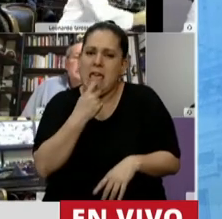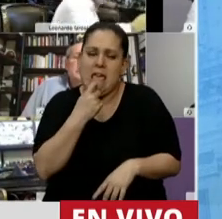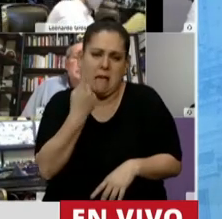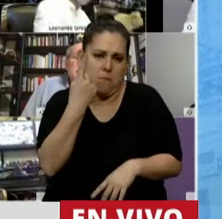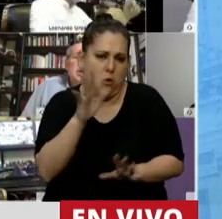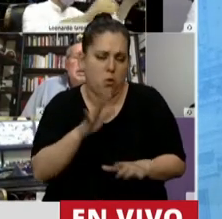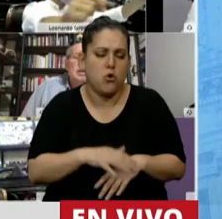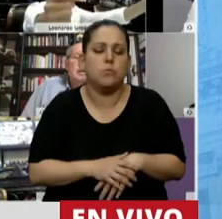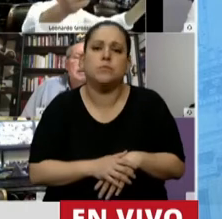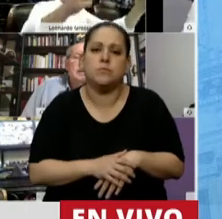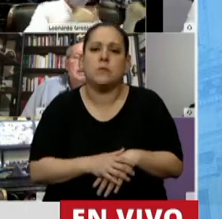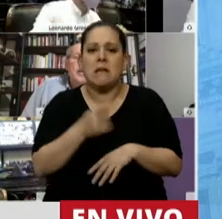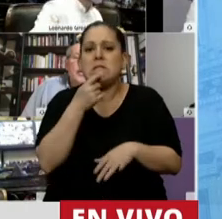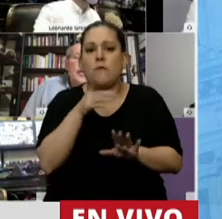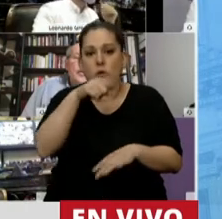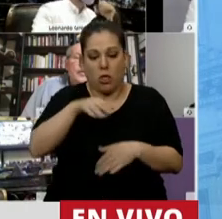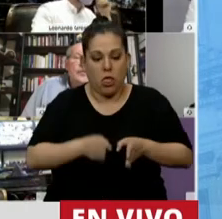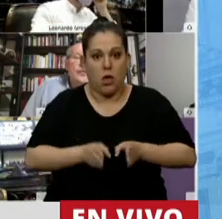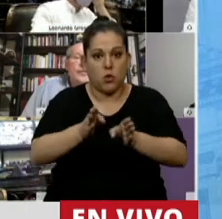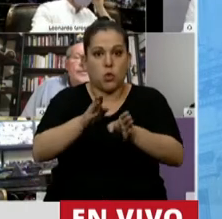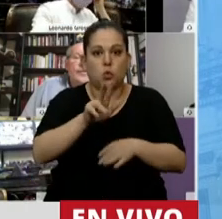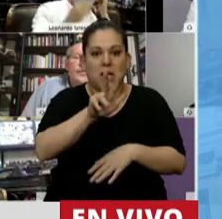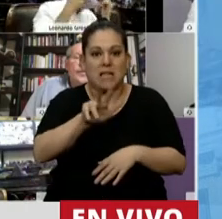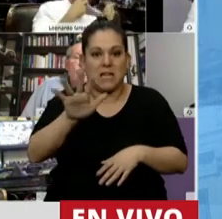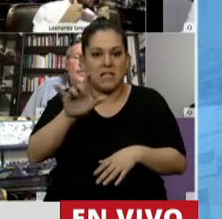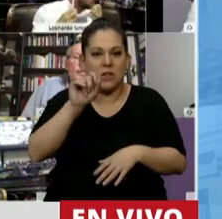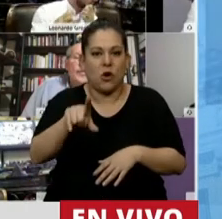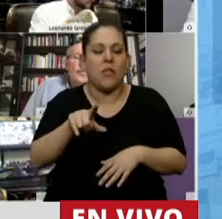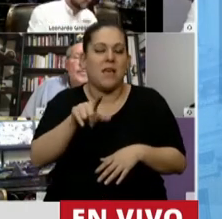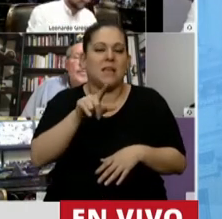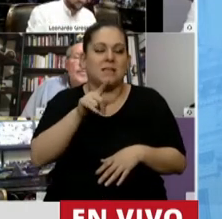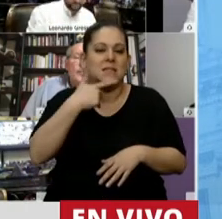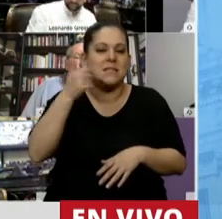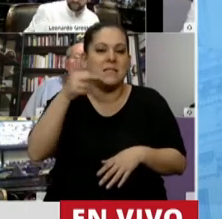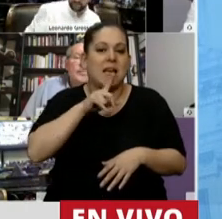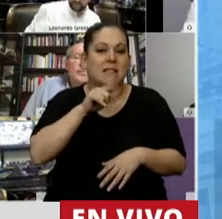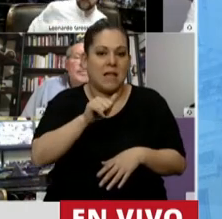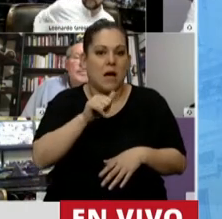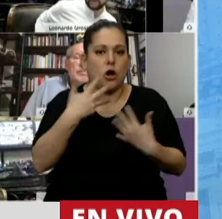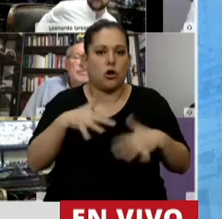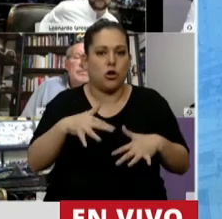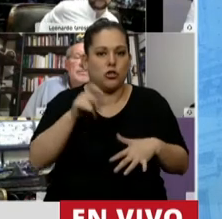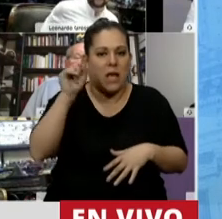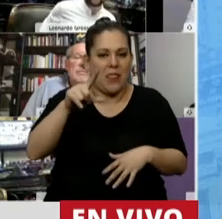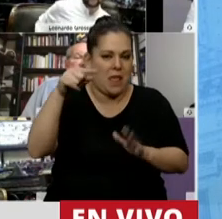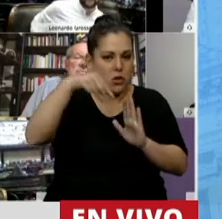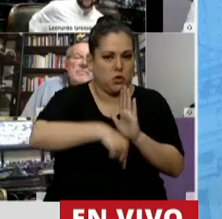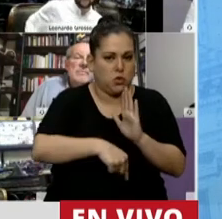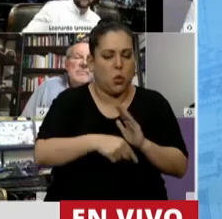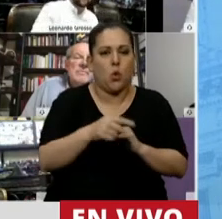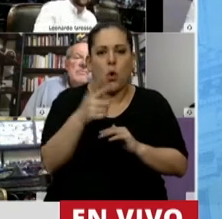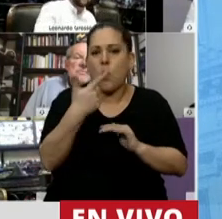claro. Si recorren la Ruta Nacional 35 de Santa Rosa del Sur, no hay un solo metro de picadas contra